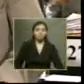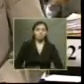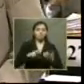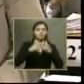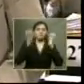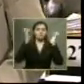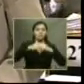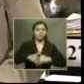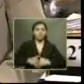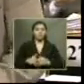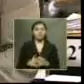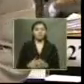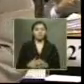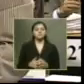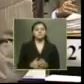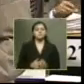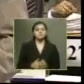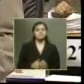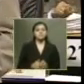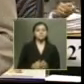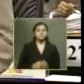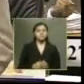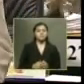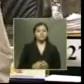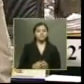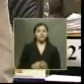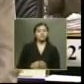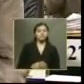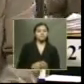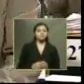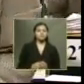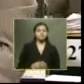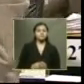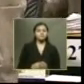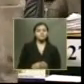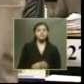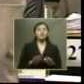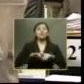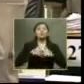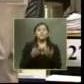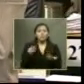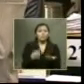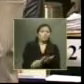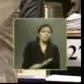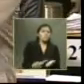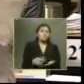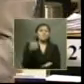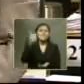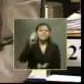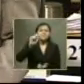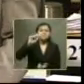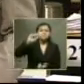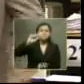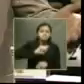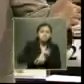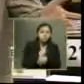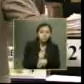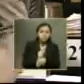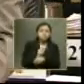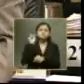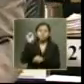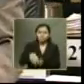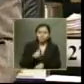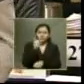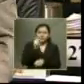a aprobar la Constitución. ¿Cómo se va a poder analizar en 10 minutos varias instituciones, señor presidente?